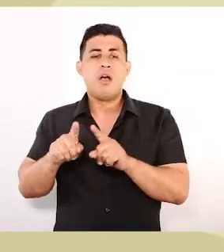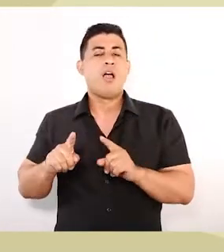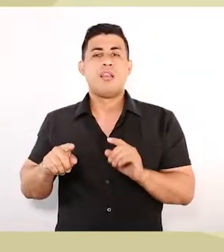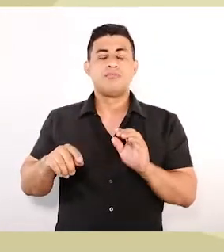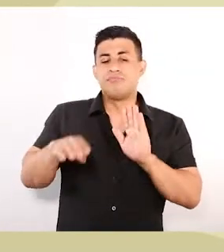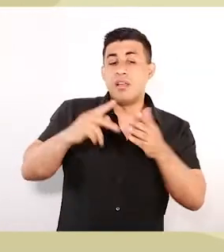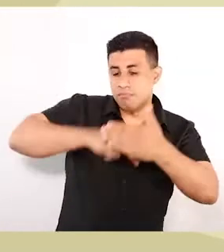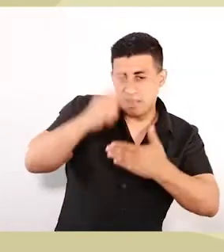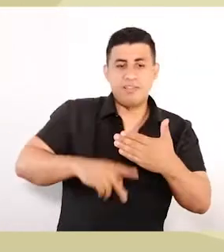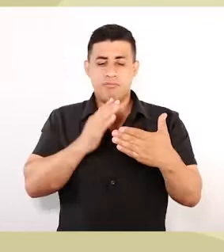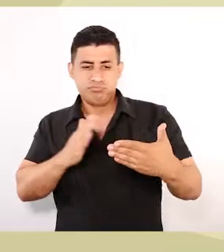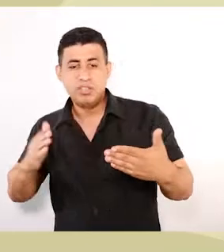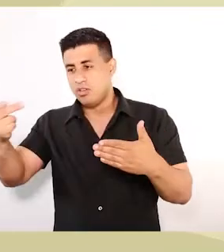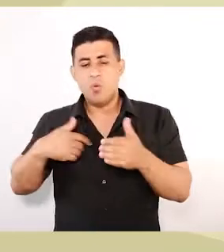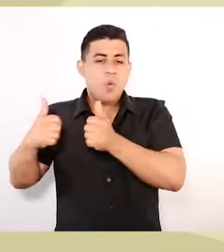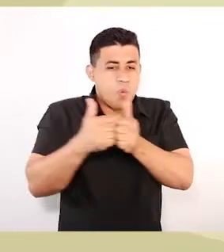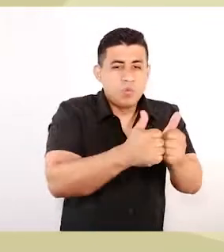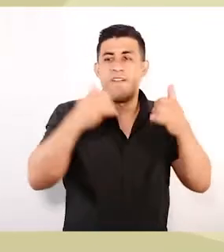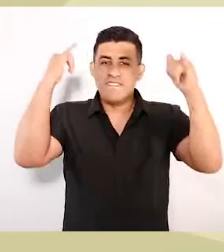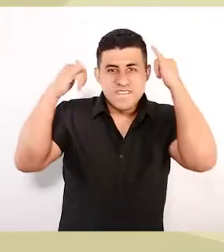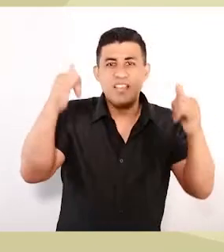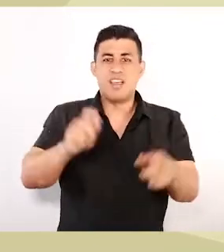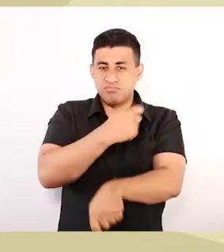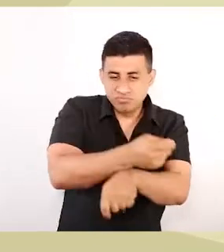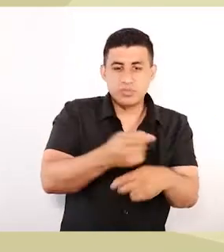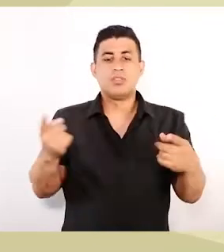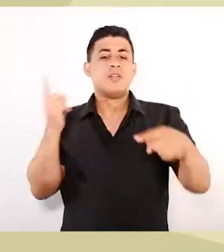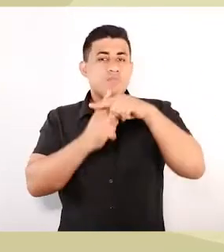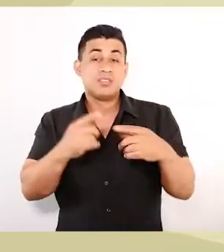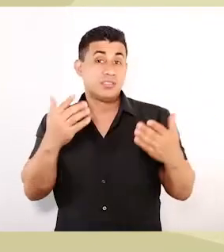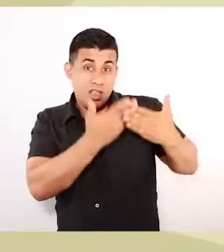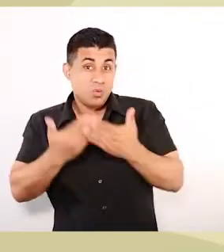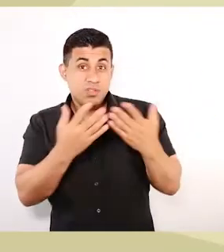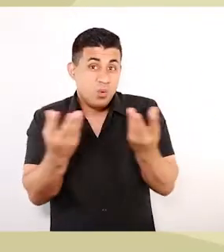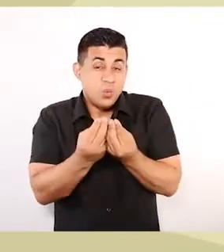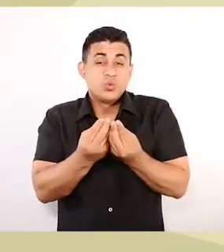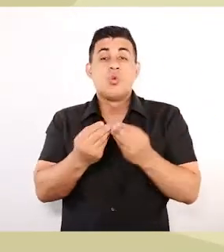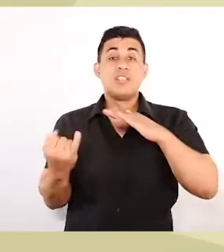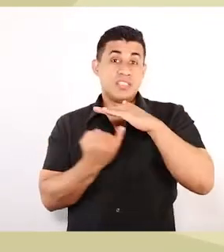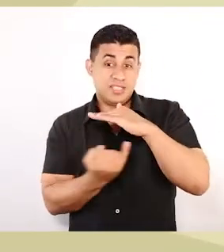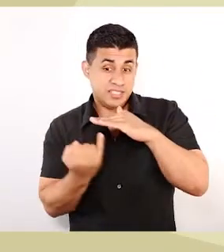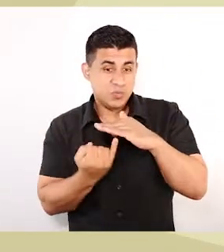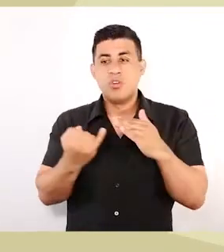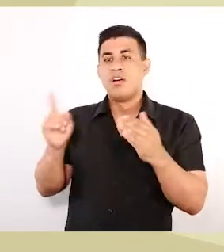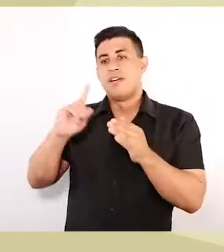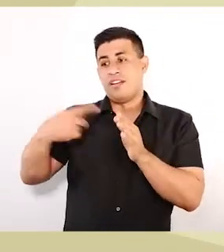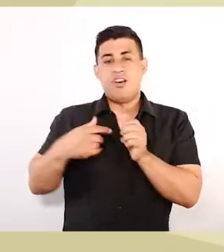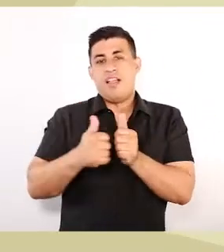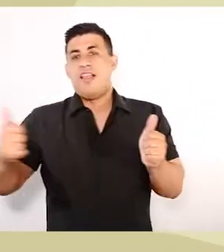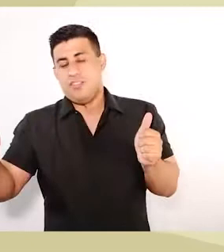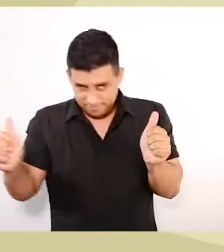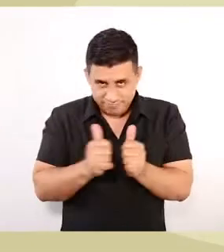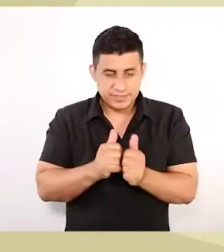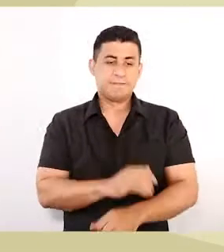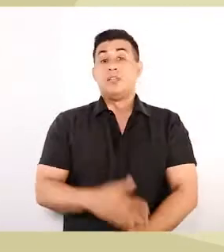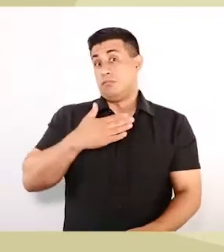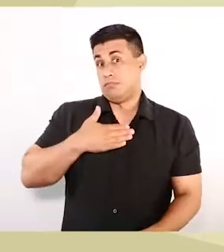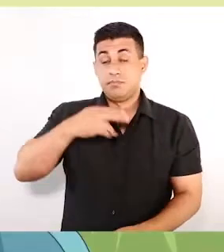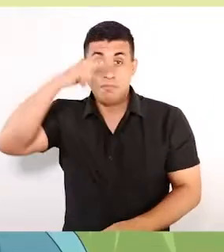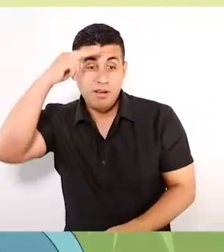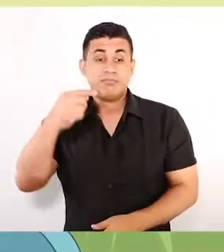con todos. Habíamos planeado ir juntos a la fiesta de promo y luego estudiar en el mismo instituto para no